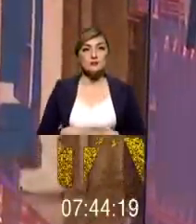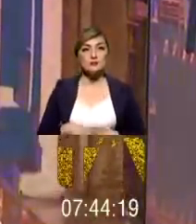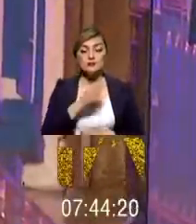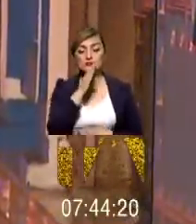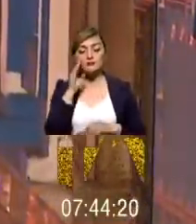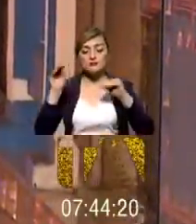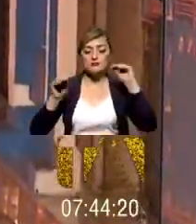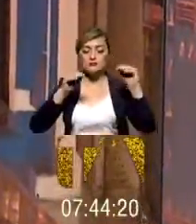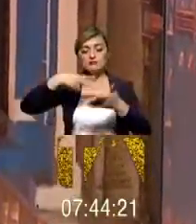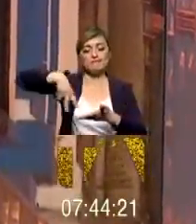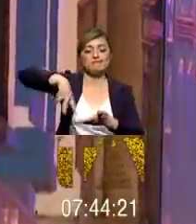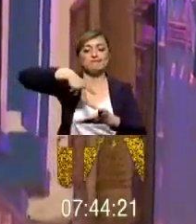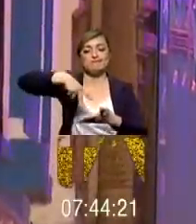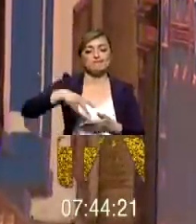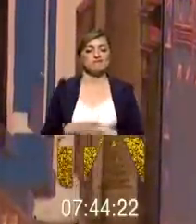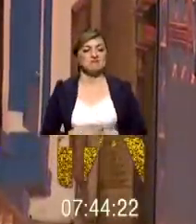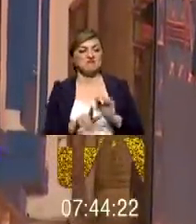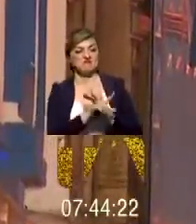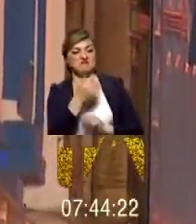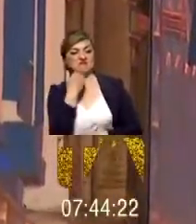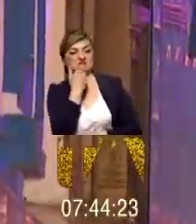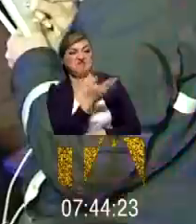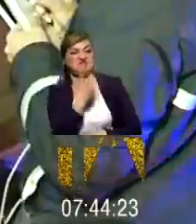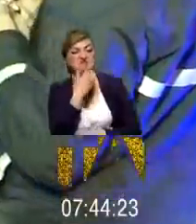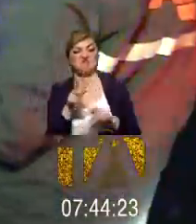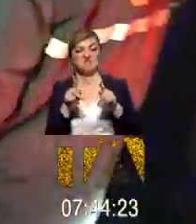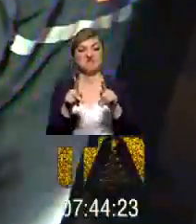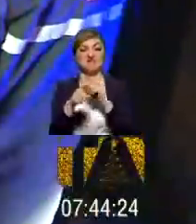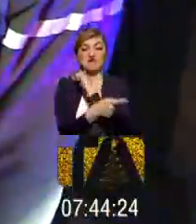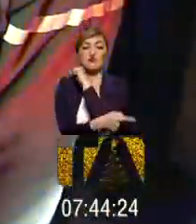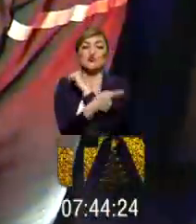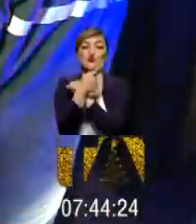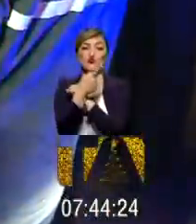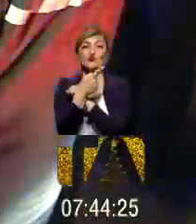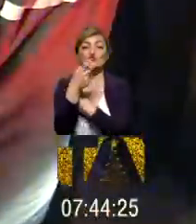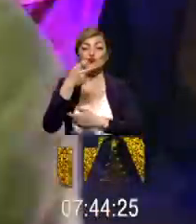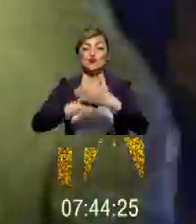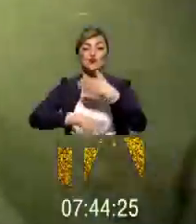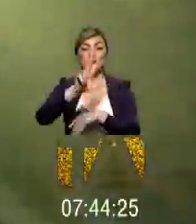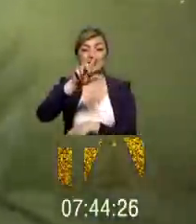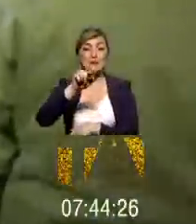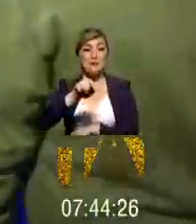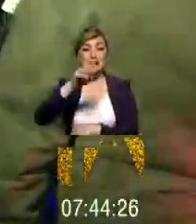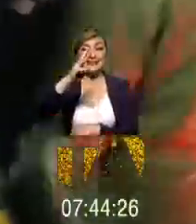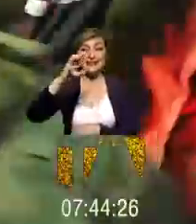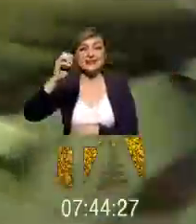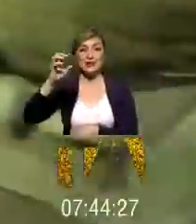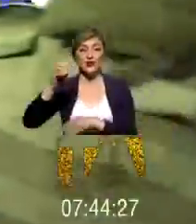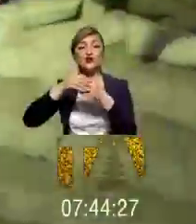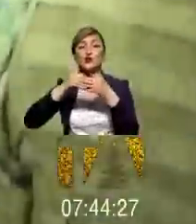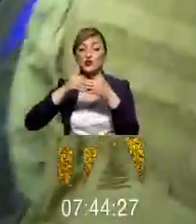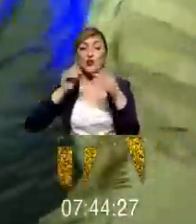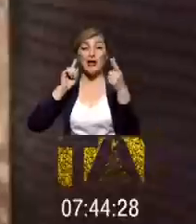o discotecas que infrinjan la ley y que no cuenten con la LUAE serán sancionados con una multa de $3,600